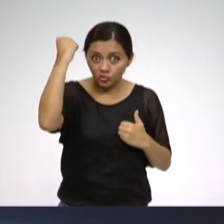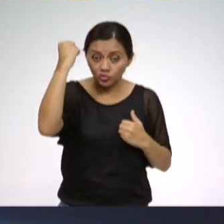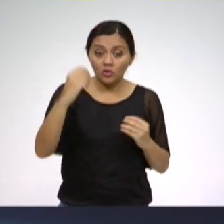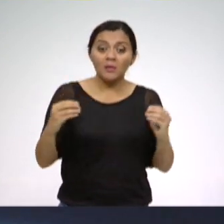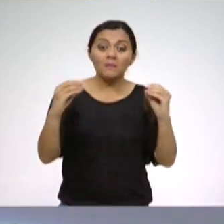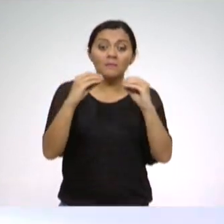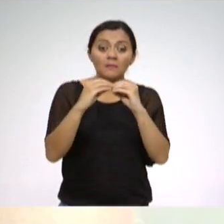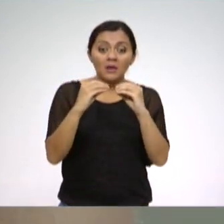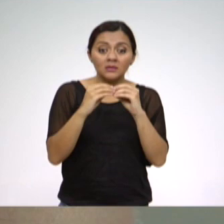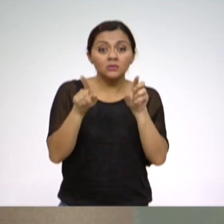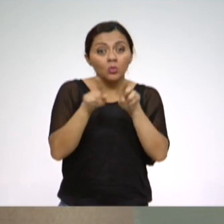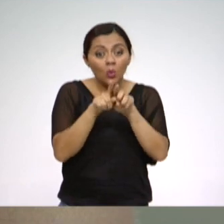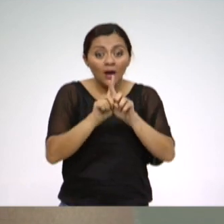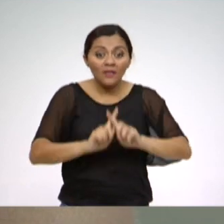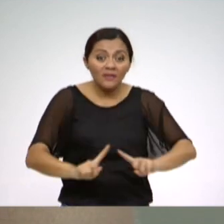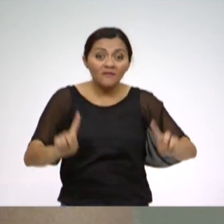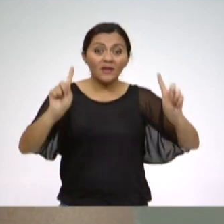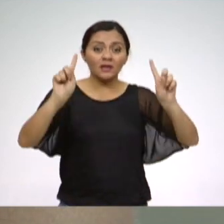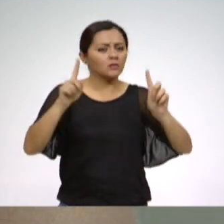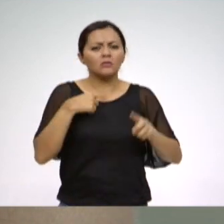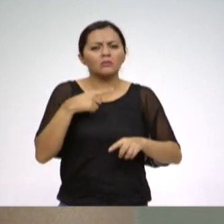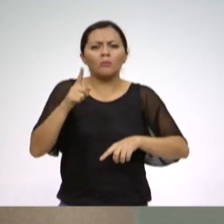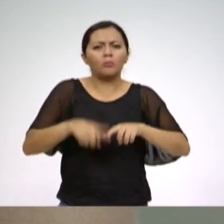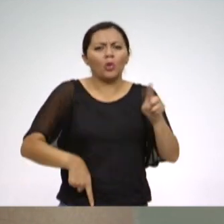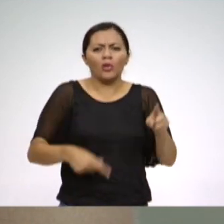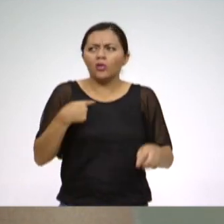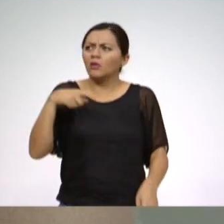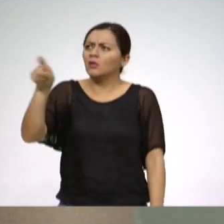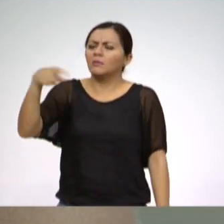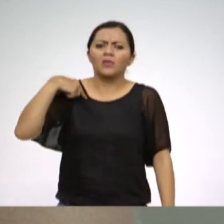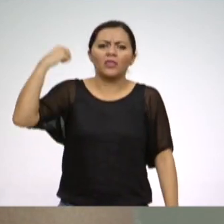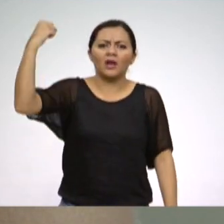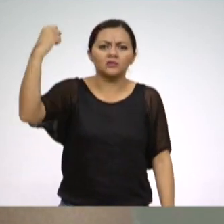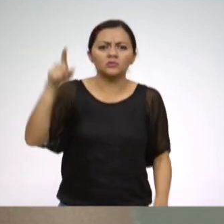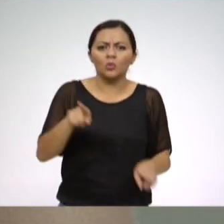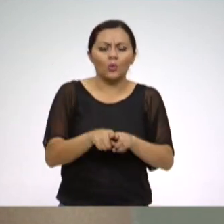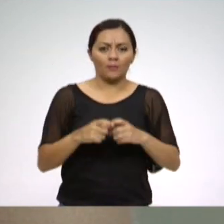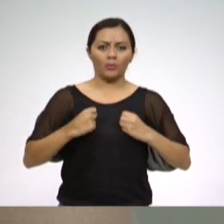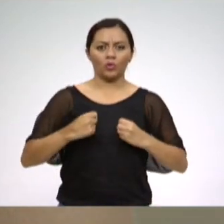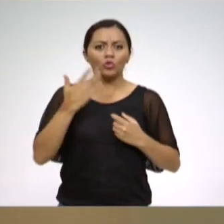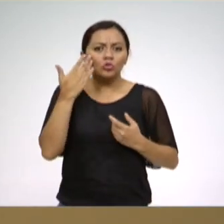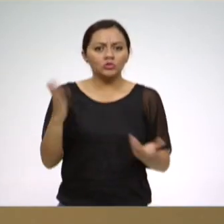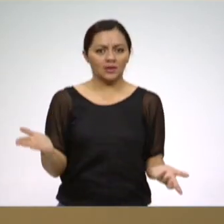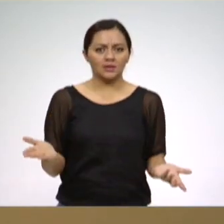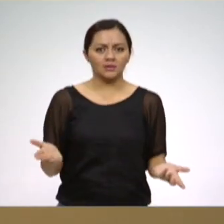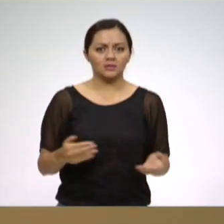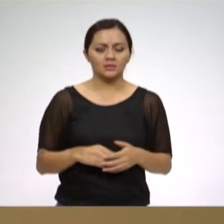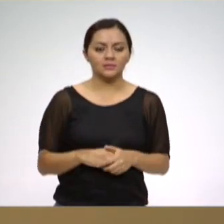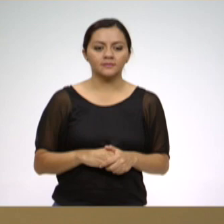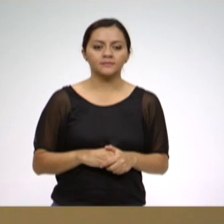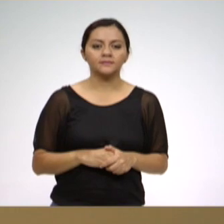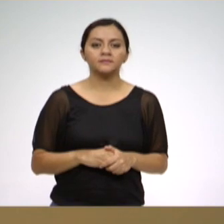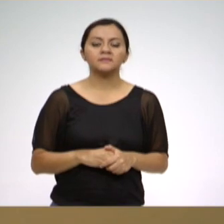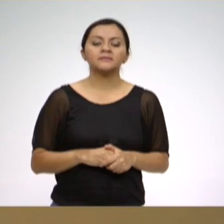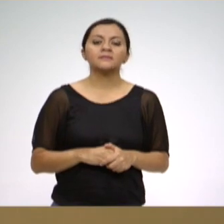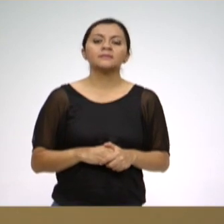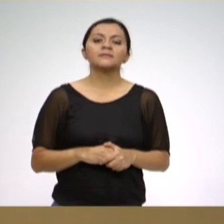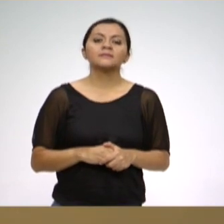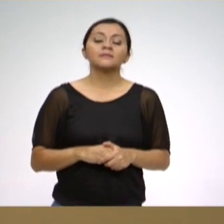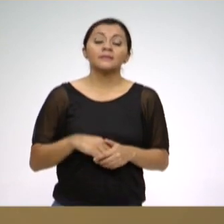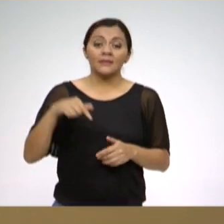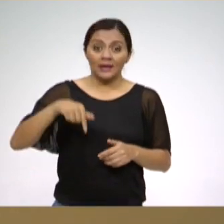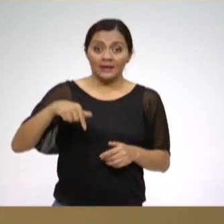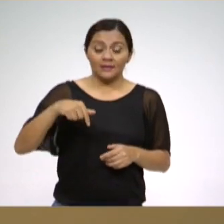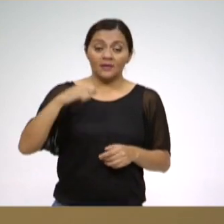la sexualidad de un modo diferente, no voy a poder exigirlo como un derecho y empoderarme de aquello. En este caso, los